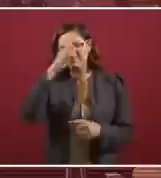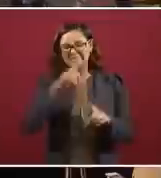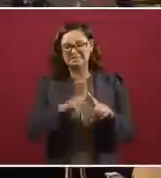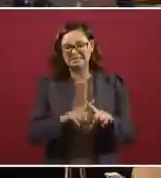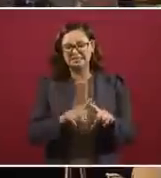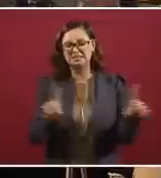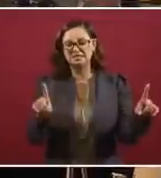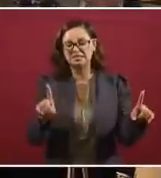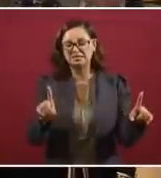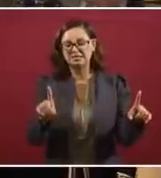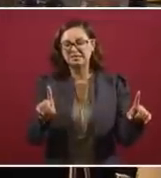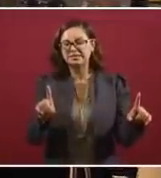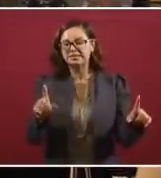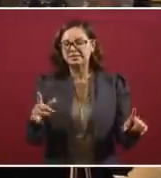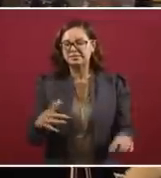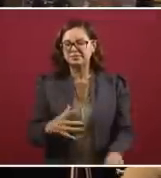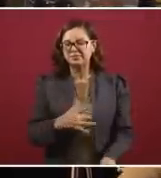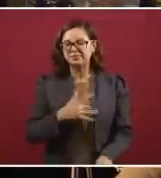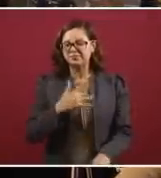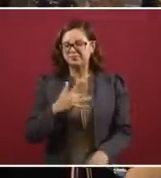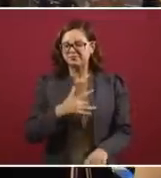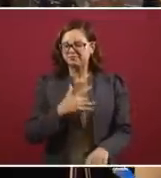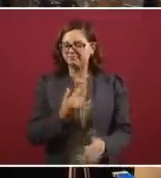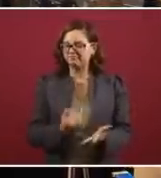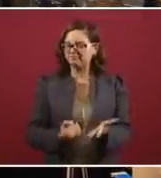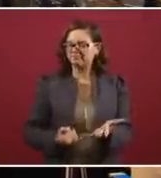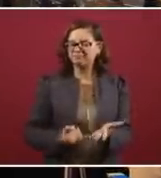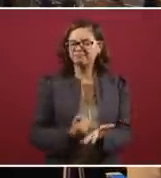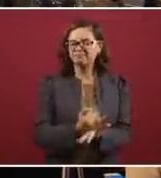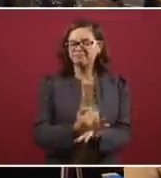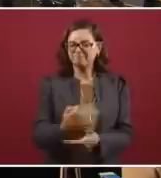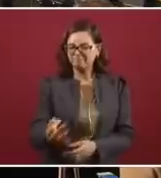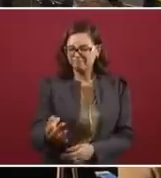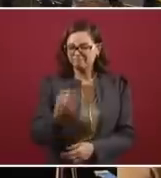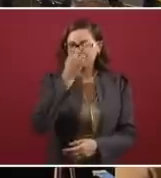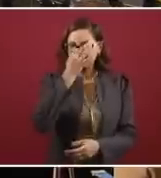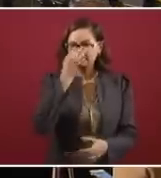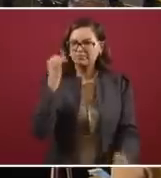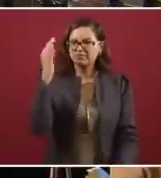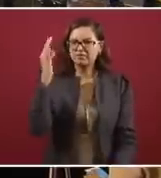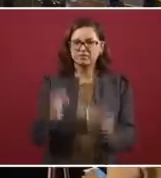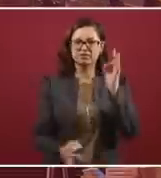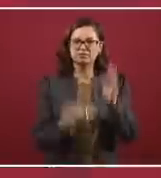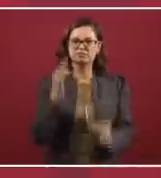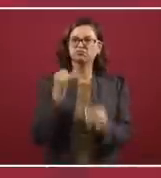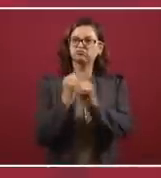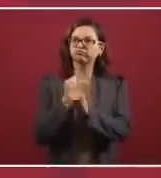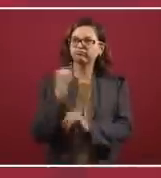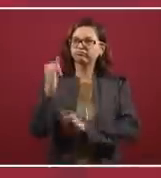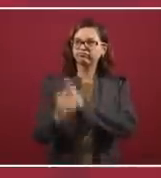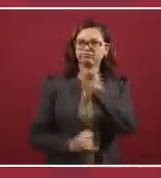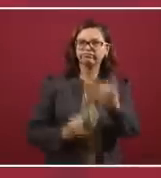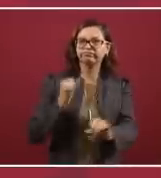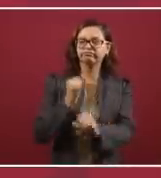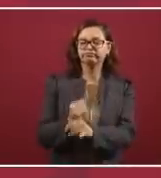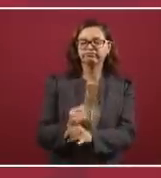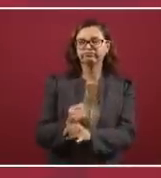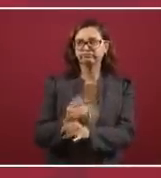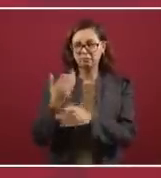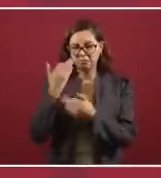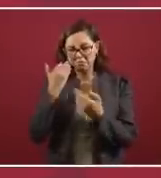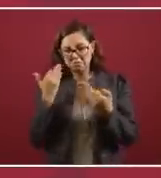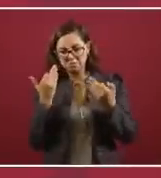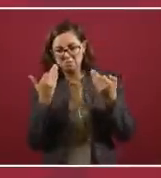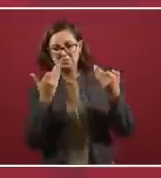punto de acudir a tribunales internacionales por los contratos